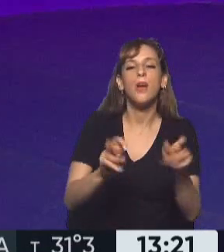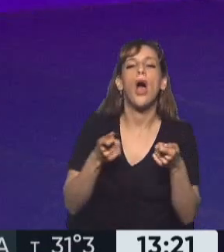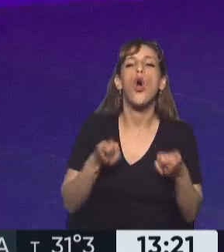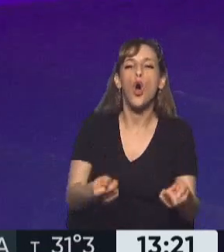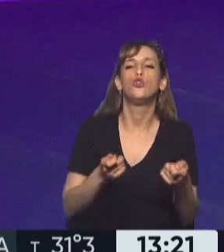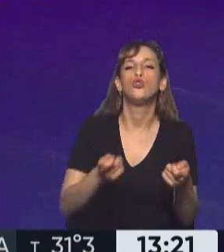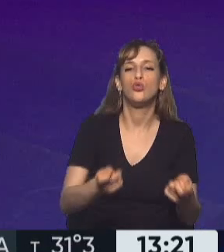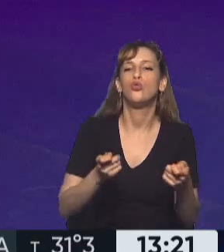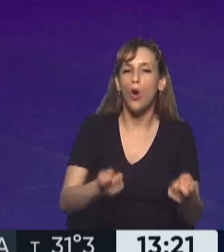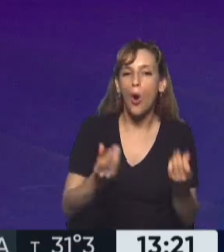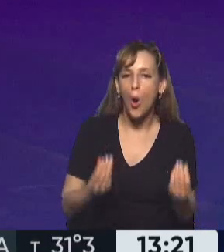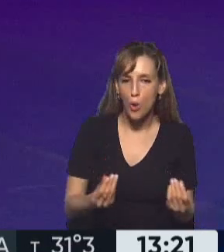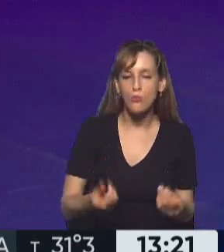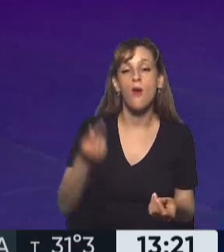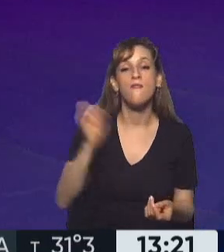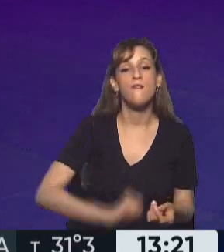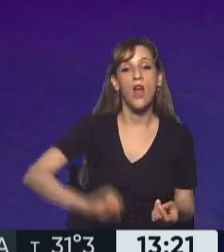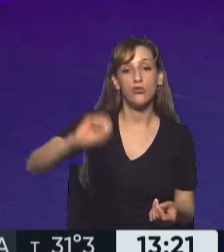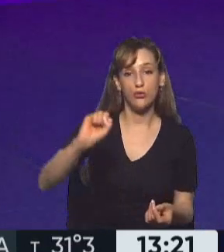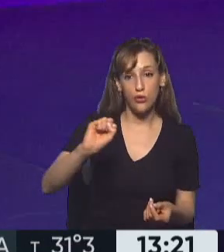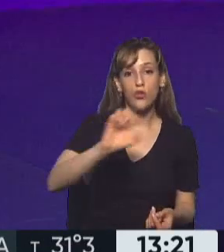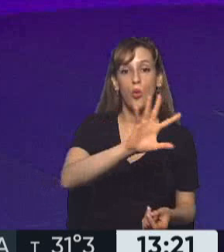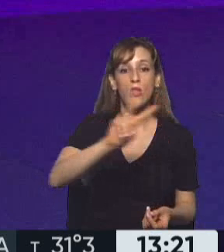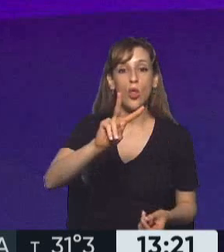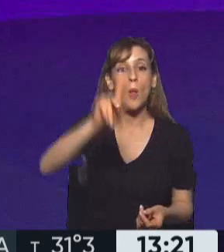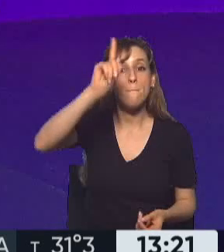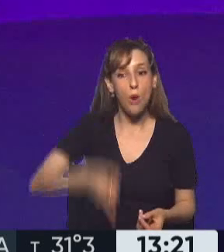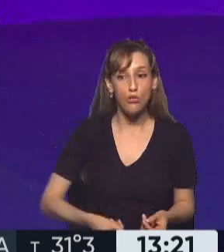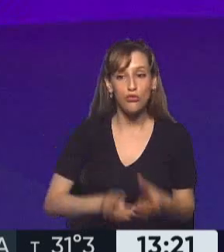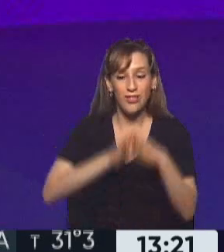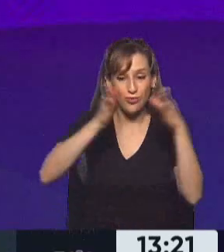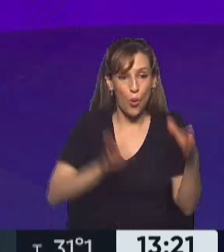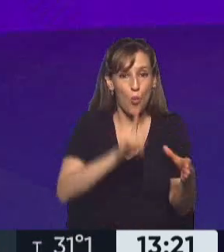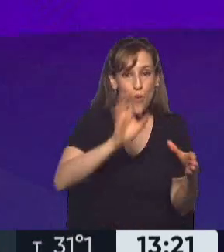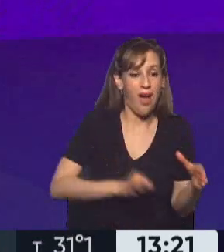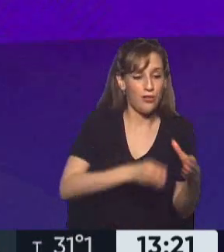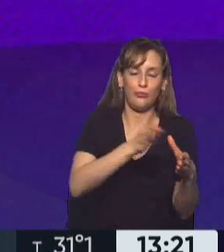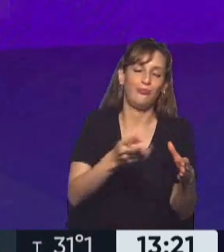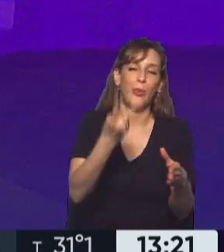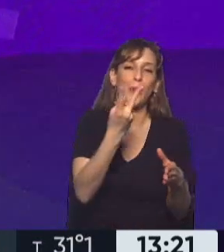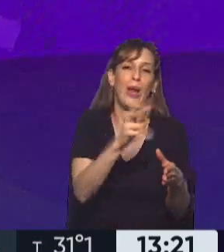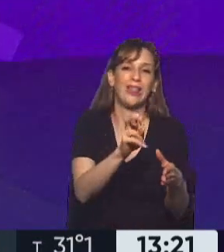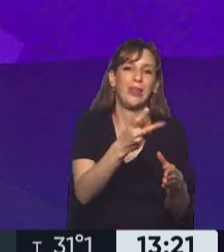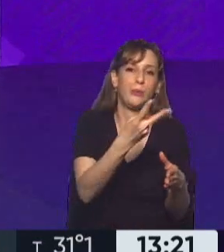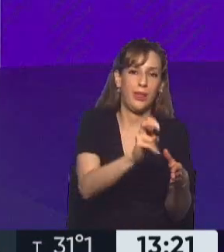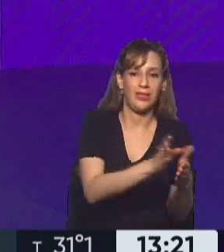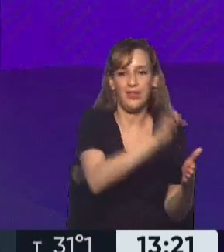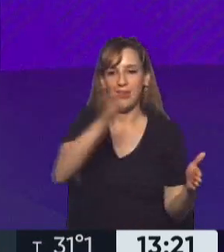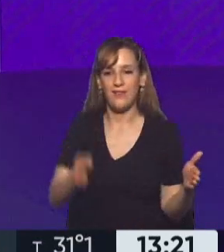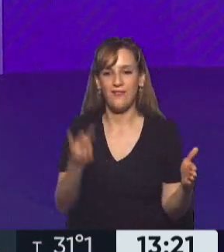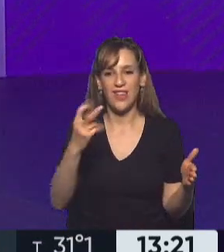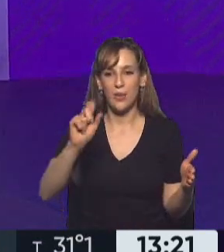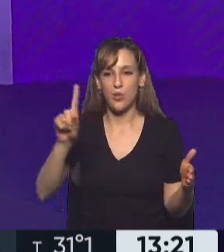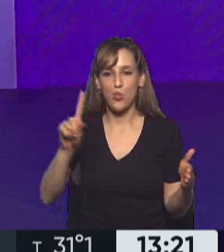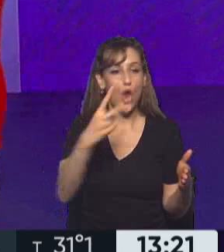una inflación del 52% interanual, 52% significa que entre noviembre del 20 y noviembre del 21 tenés un aumento del 52%